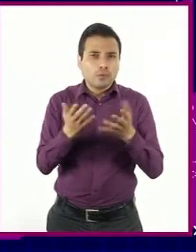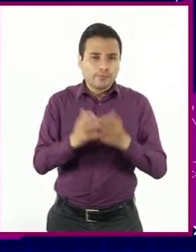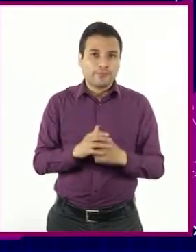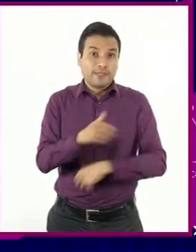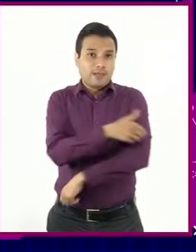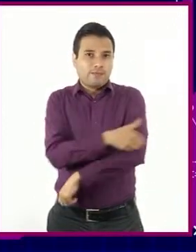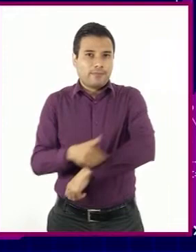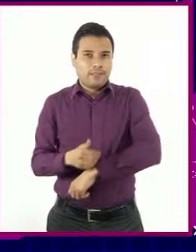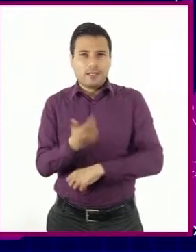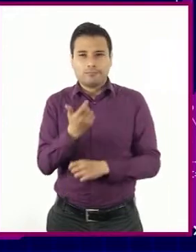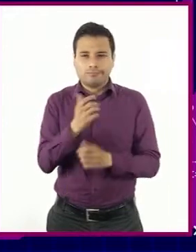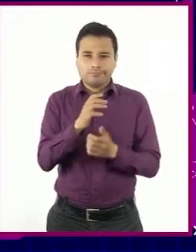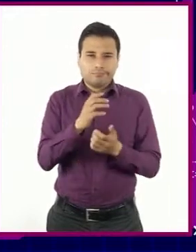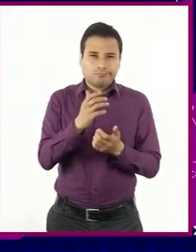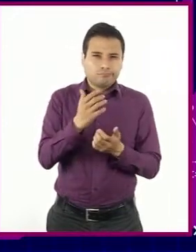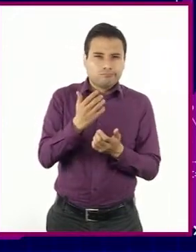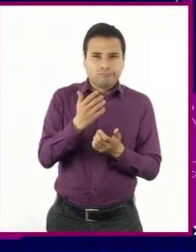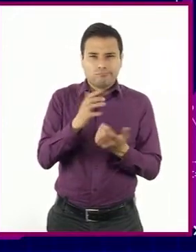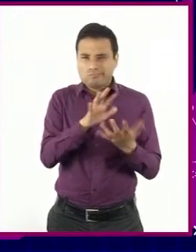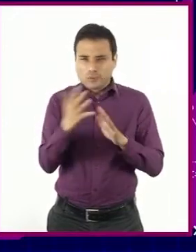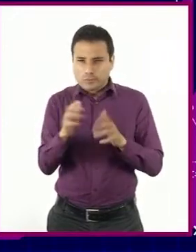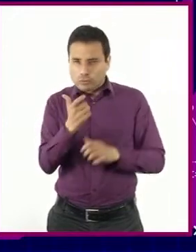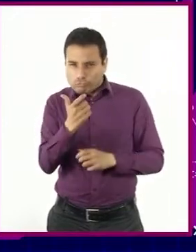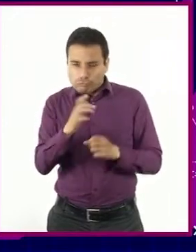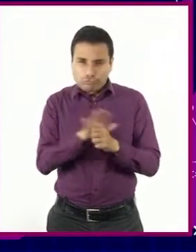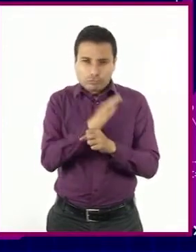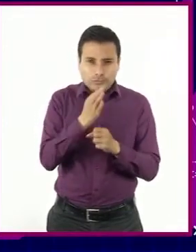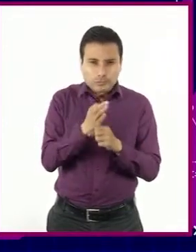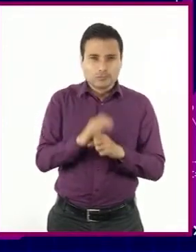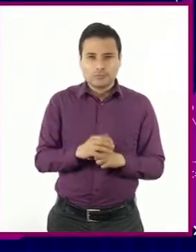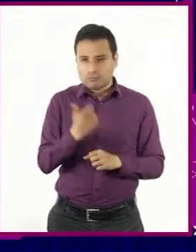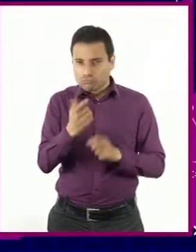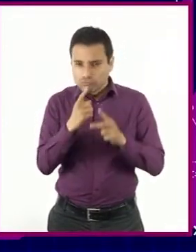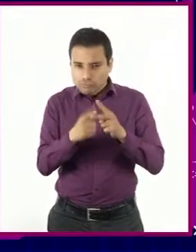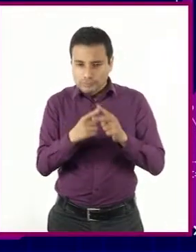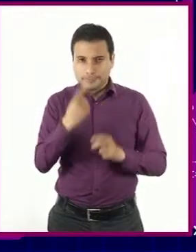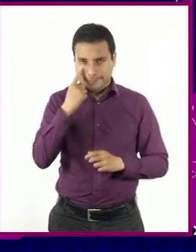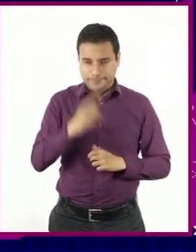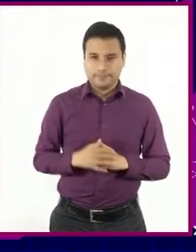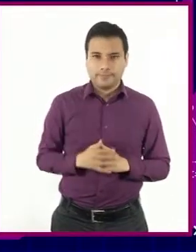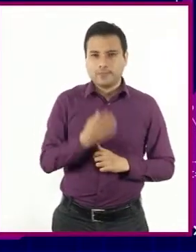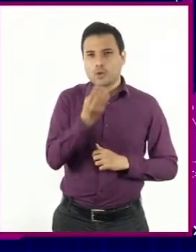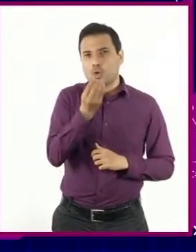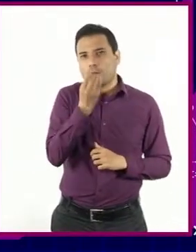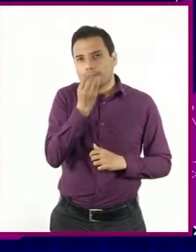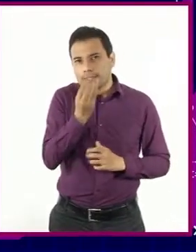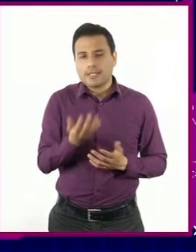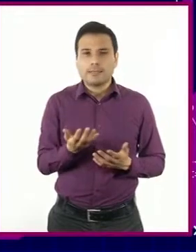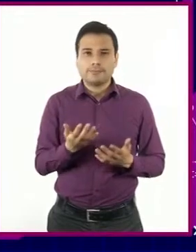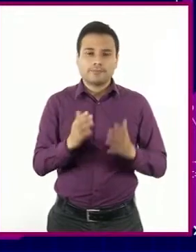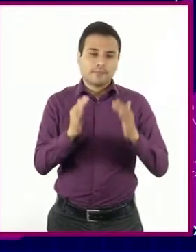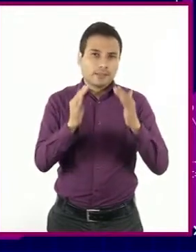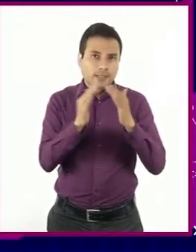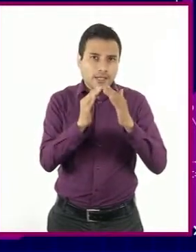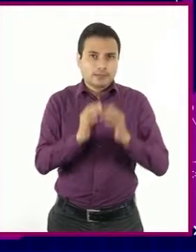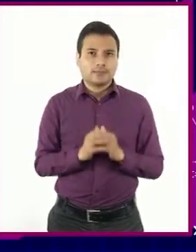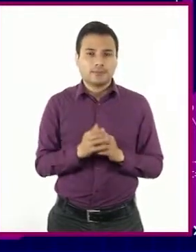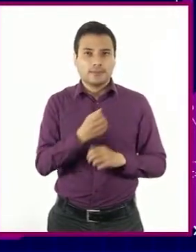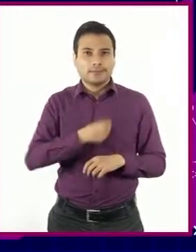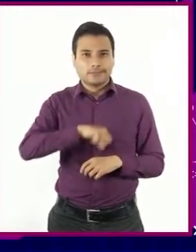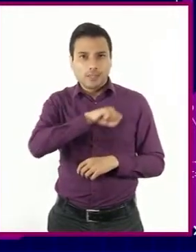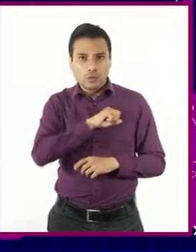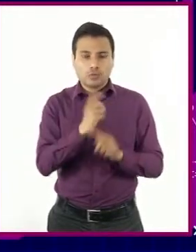familia promedio que representa cada una de las siguientes categorías: alimentación, vivienda, salud